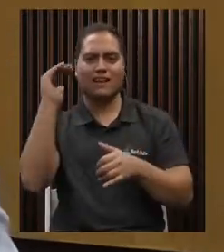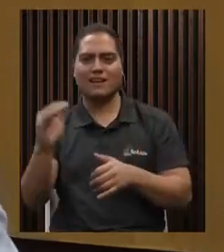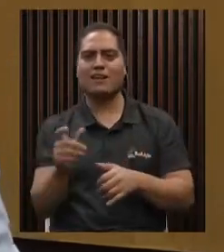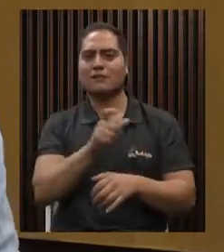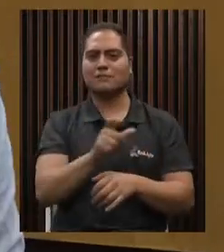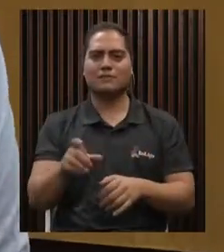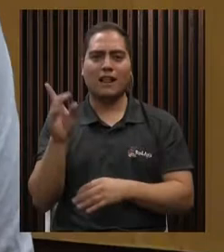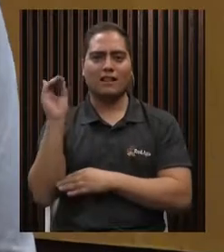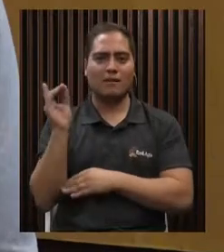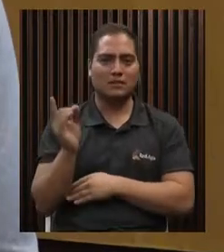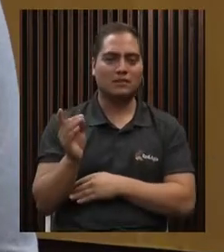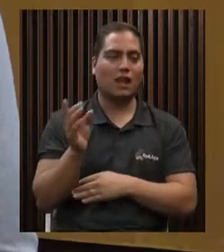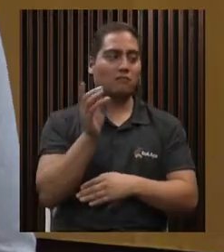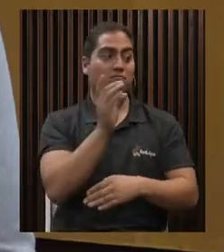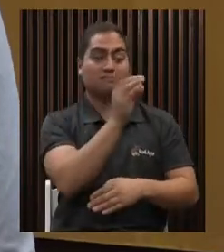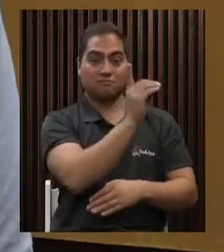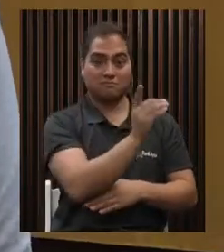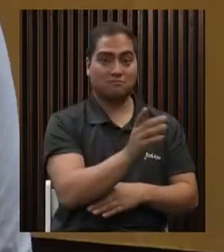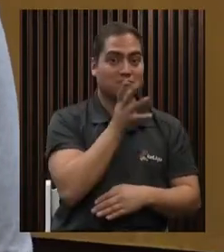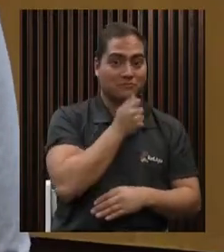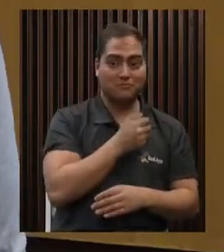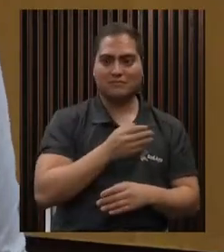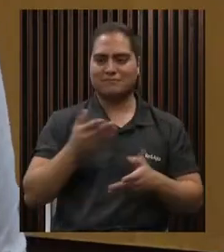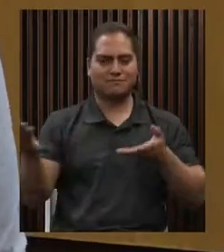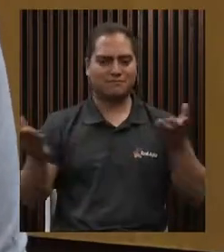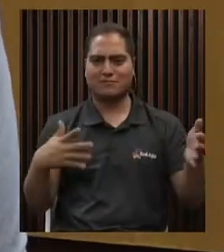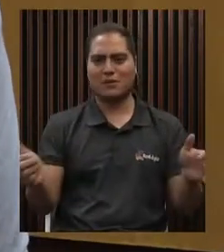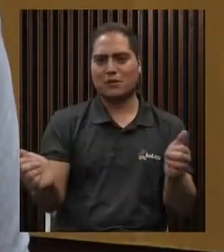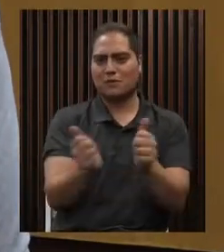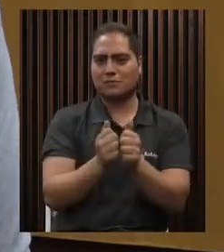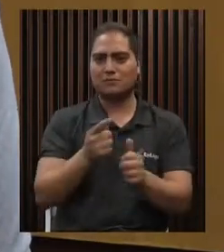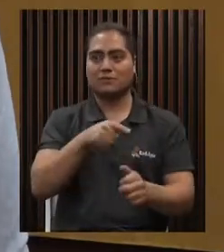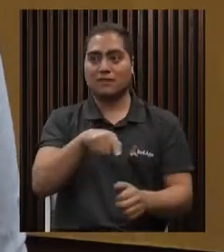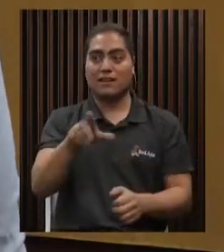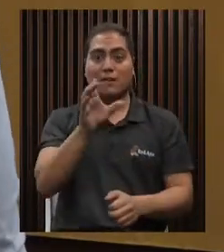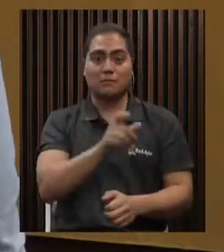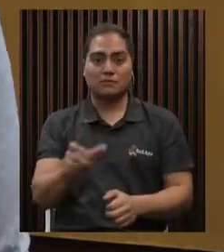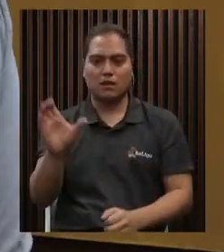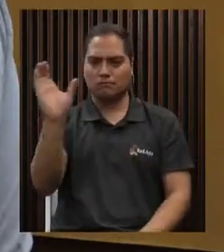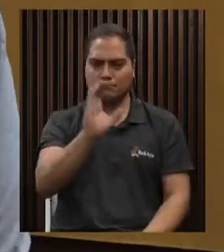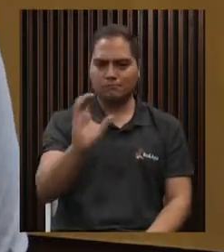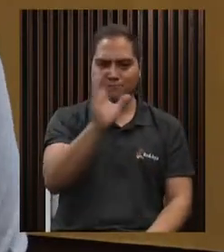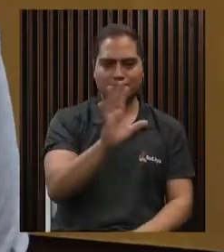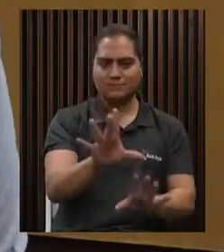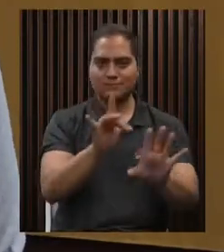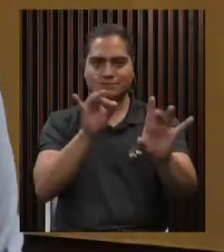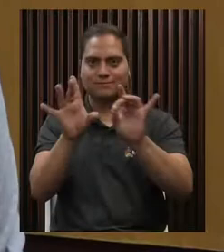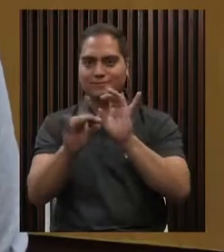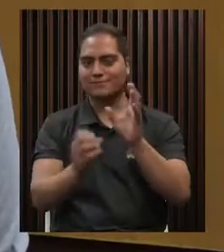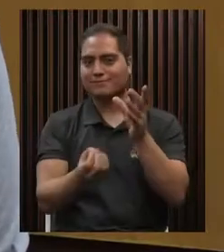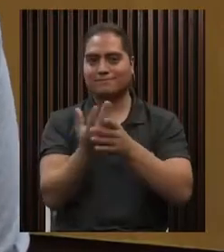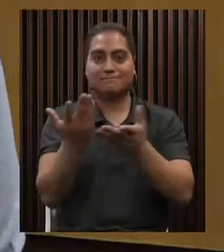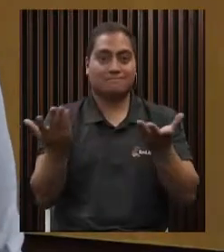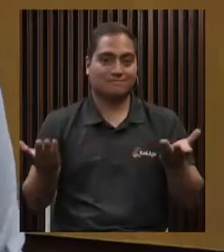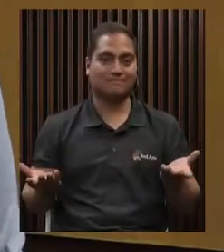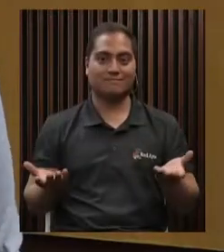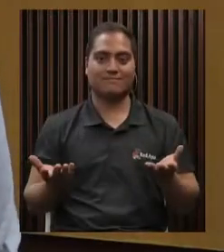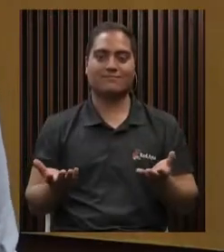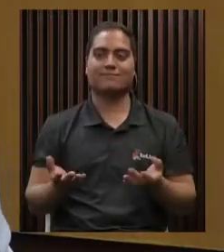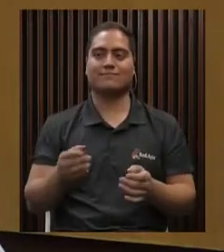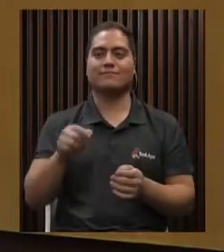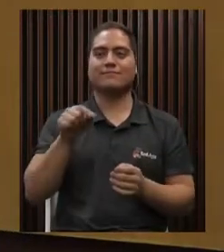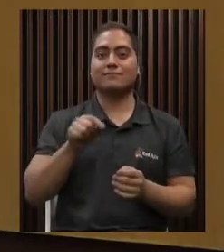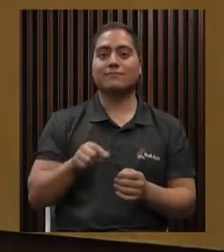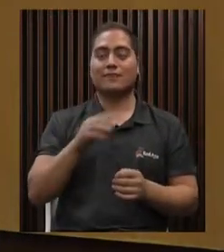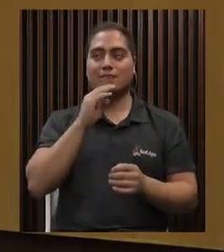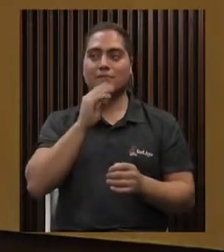sin discapacidad, para que se reunieran y pudiesen explorar cómo pueden, ¿cierto?,